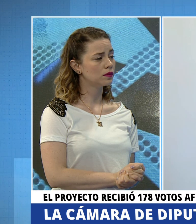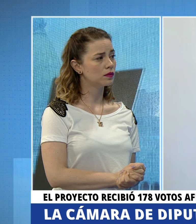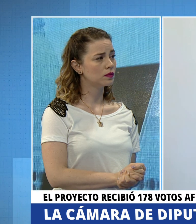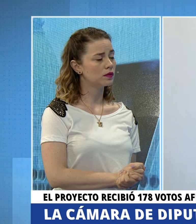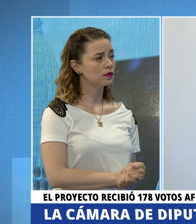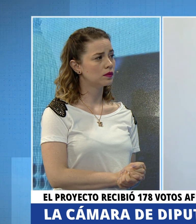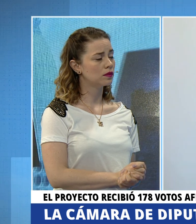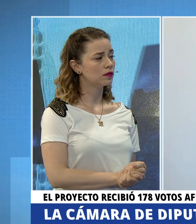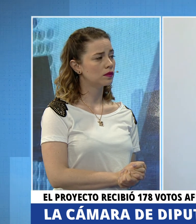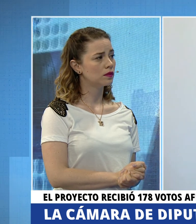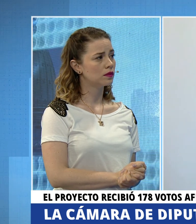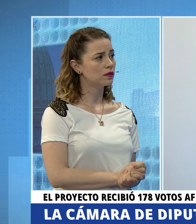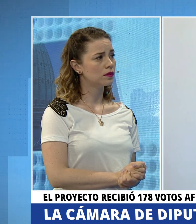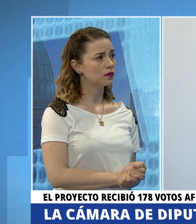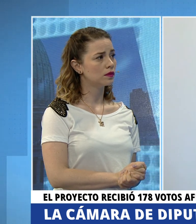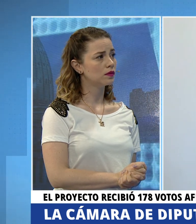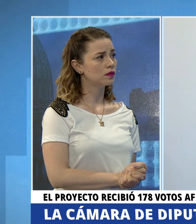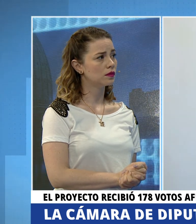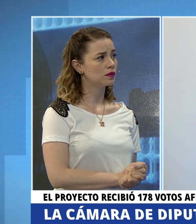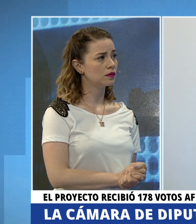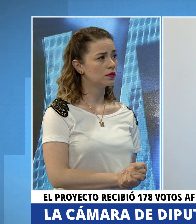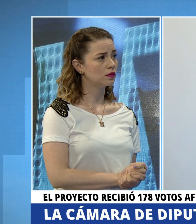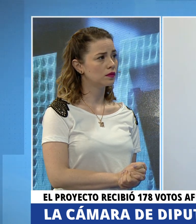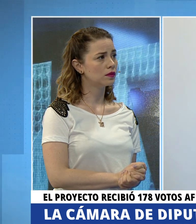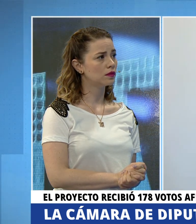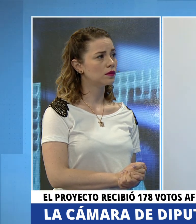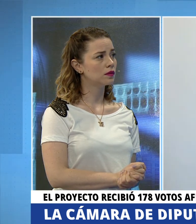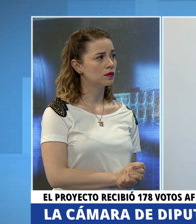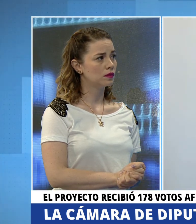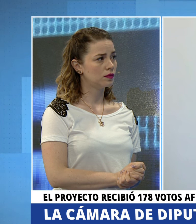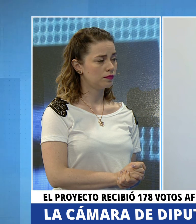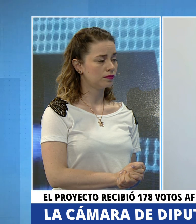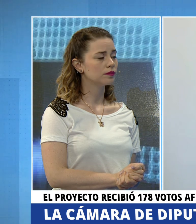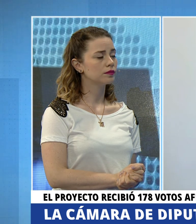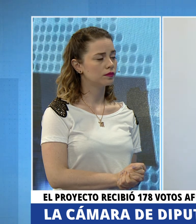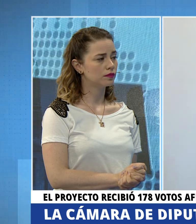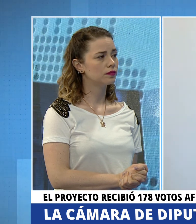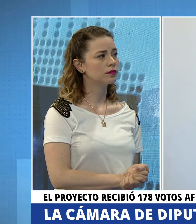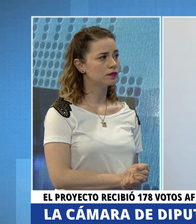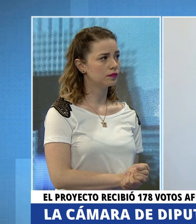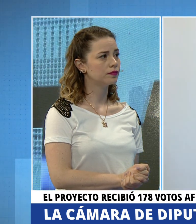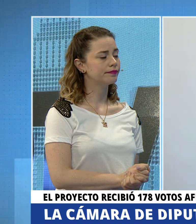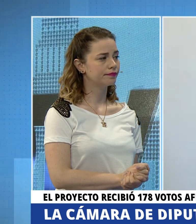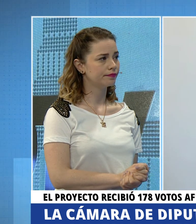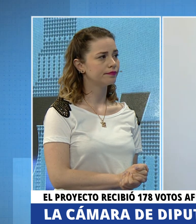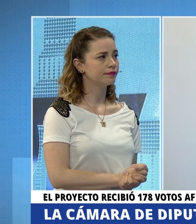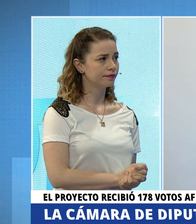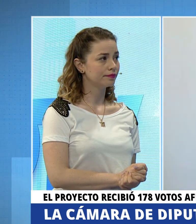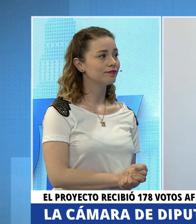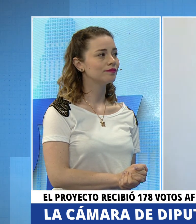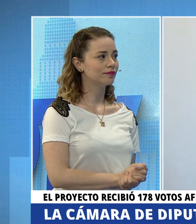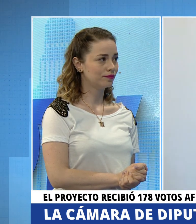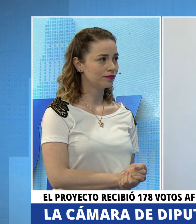es que con este proyecto no se va a resolver el tema de los desequilibrios a nivel federal que existen en nuestro